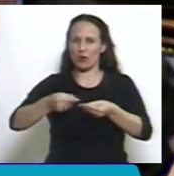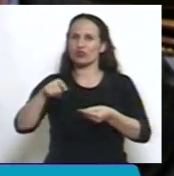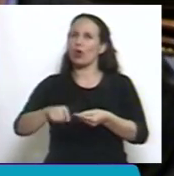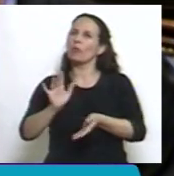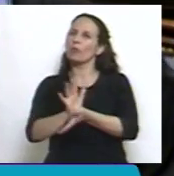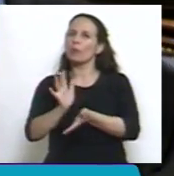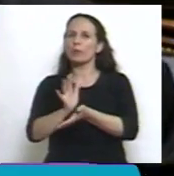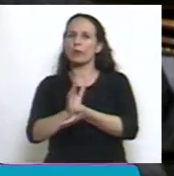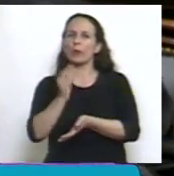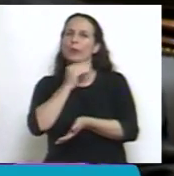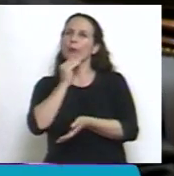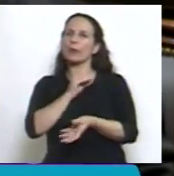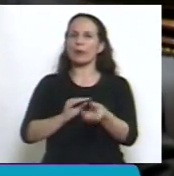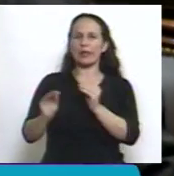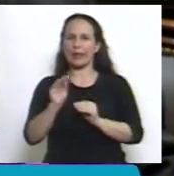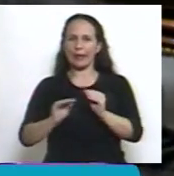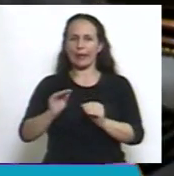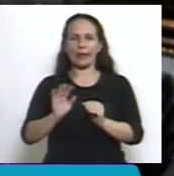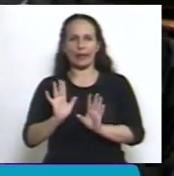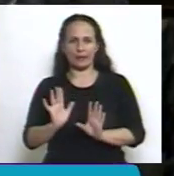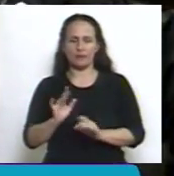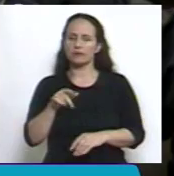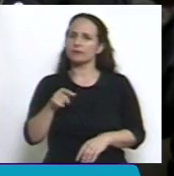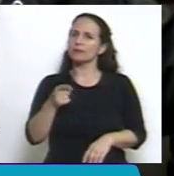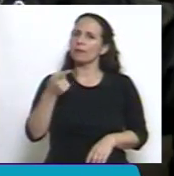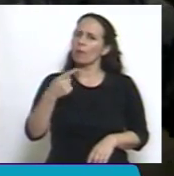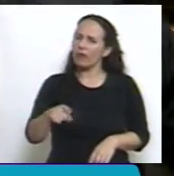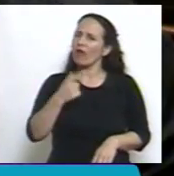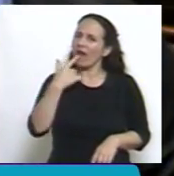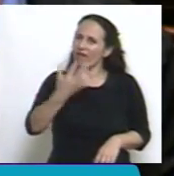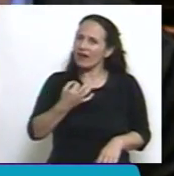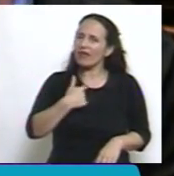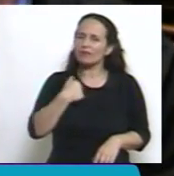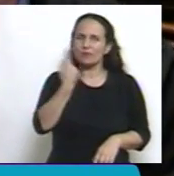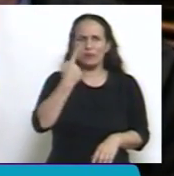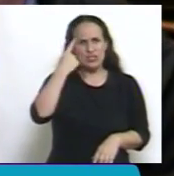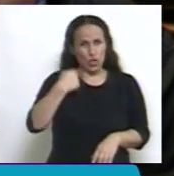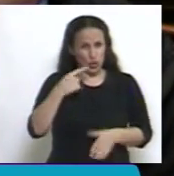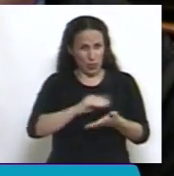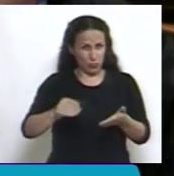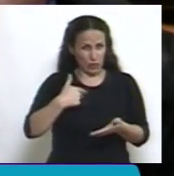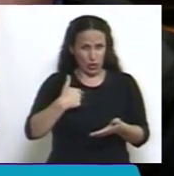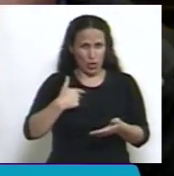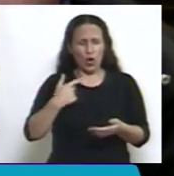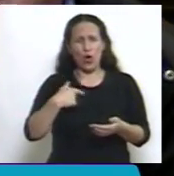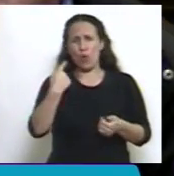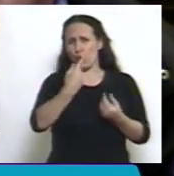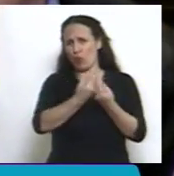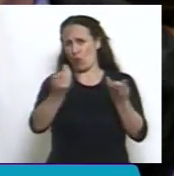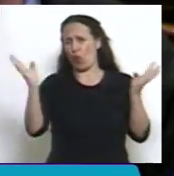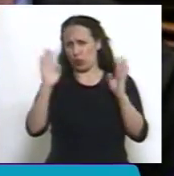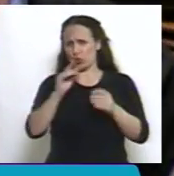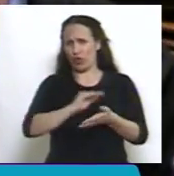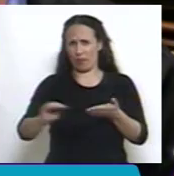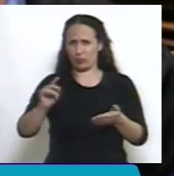mera formalidad. Así que creo que, y lo han dicho varios diputados, por ser el último de este